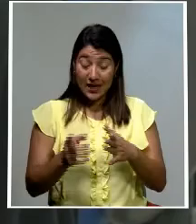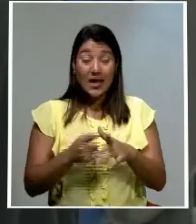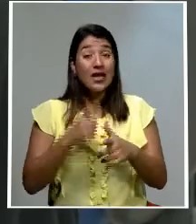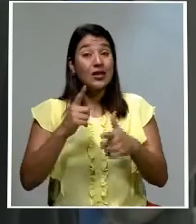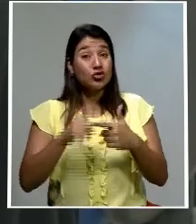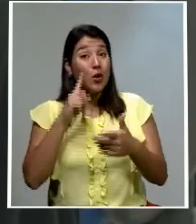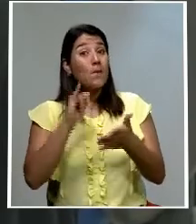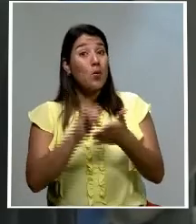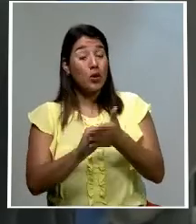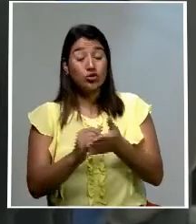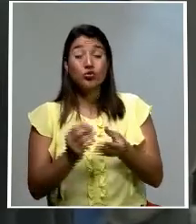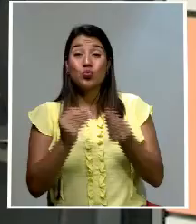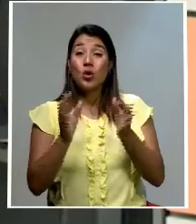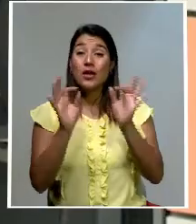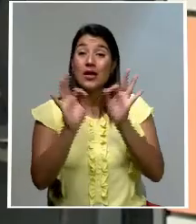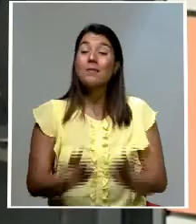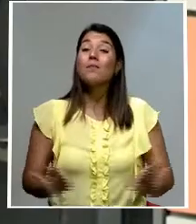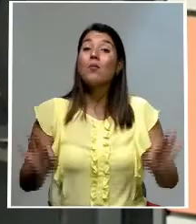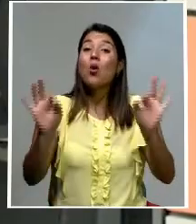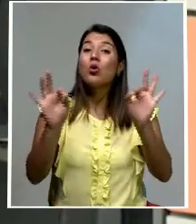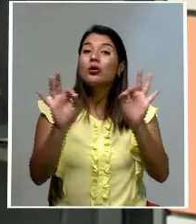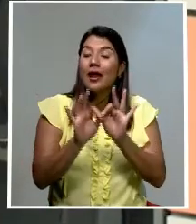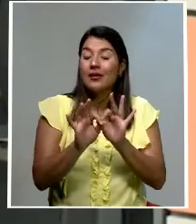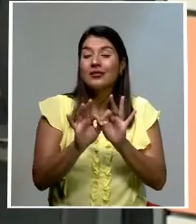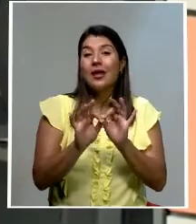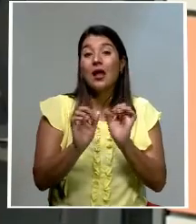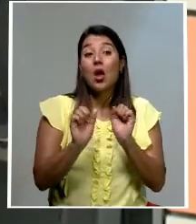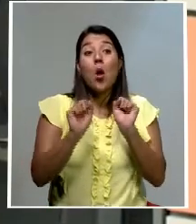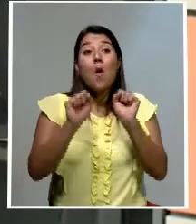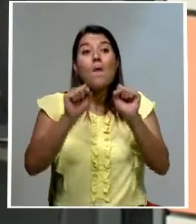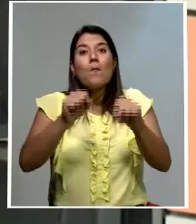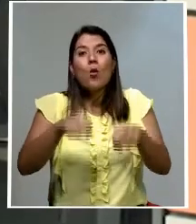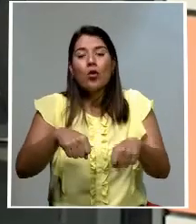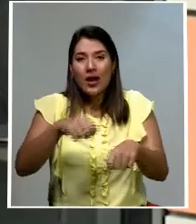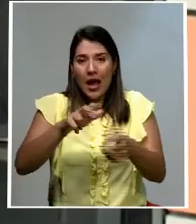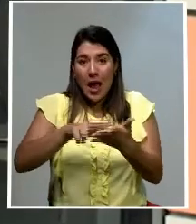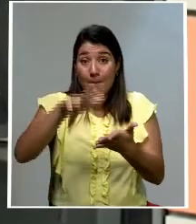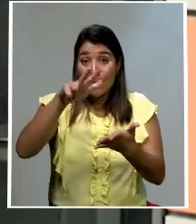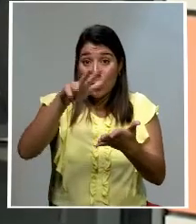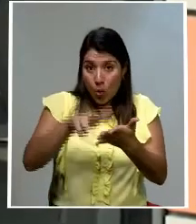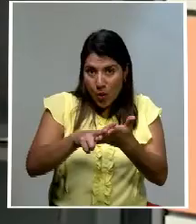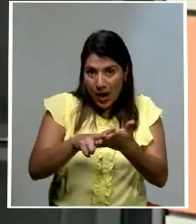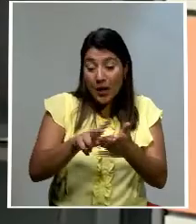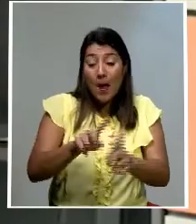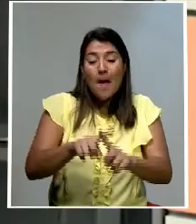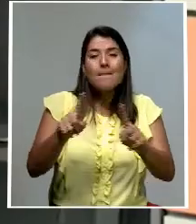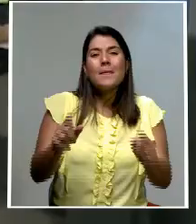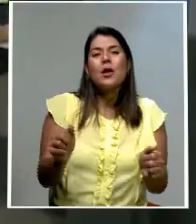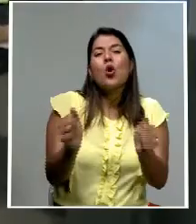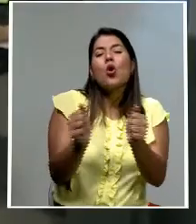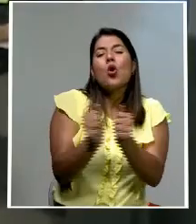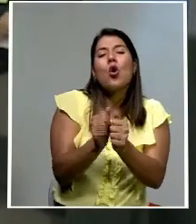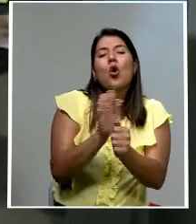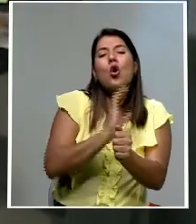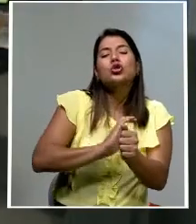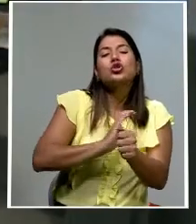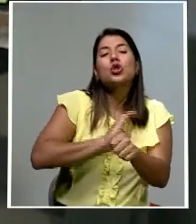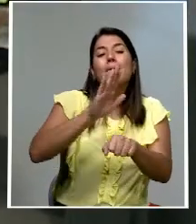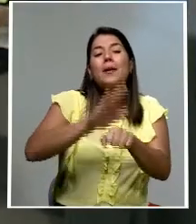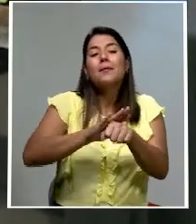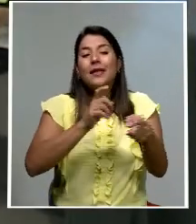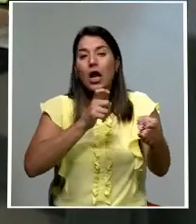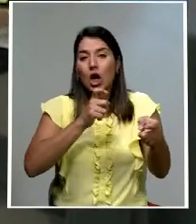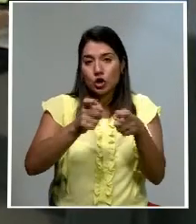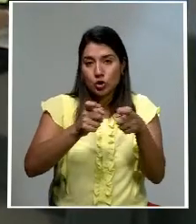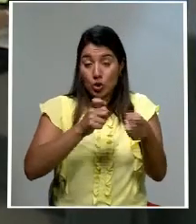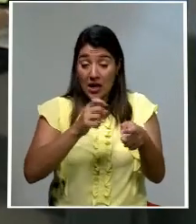importante llevarlo a unas condiciones que nos permitan manejarlo más razonablemente y que al final eso